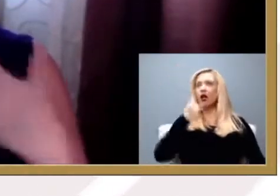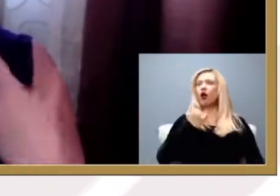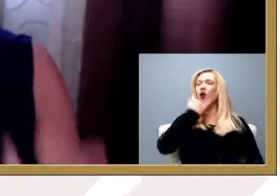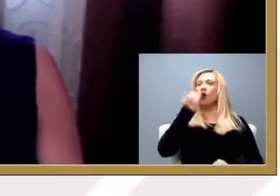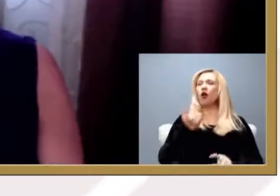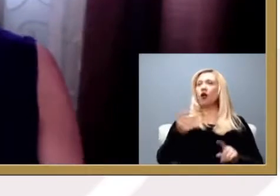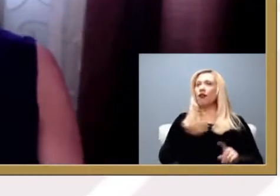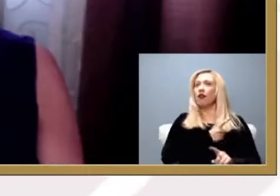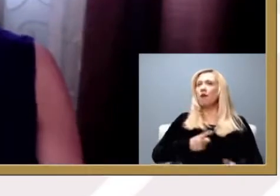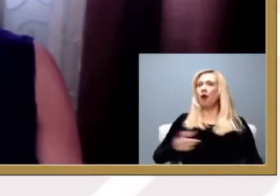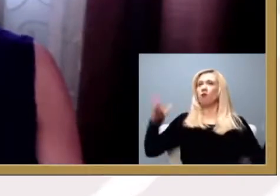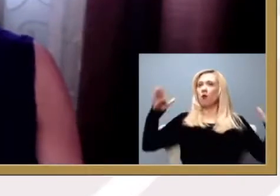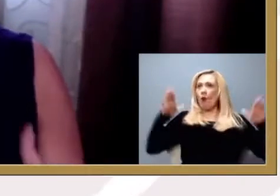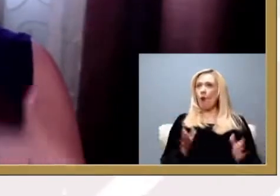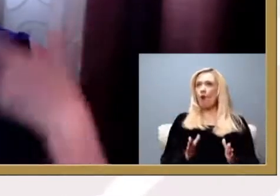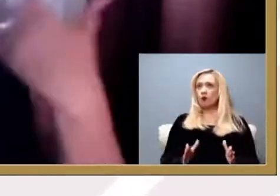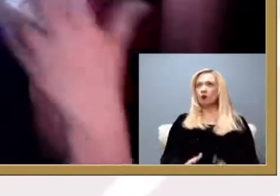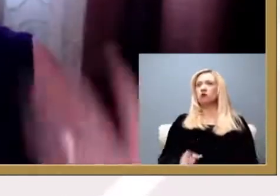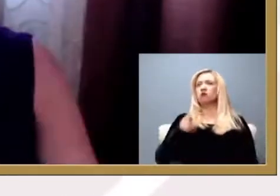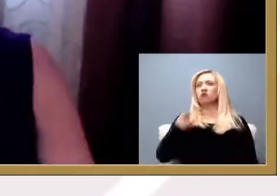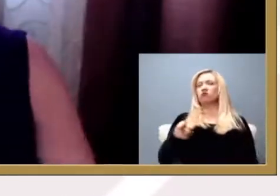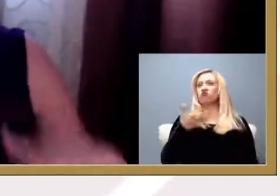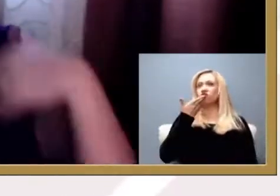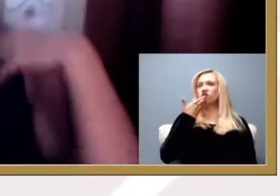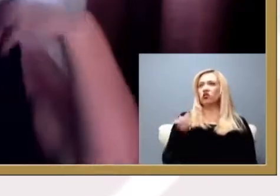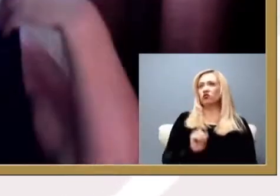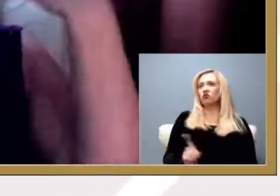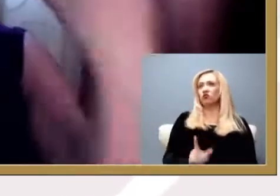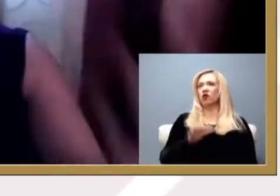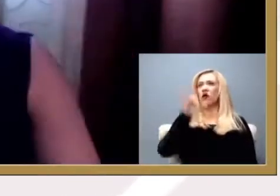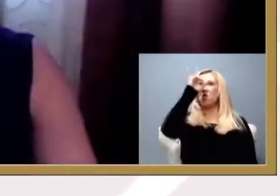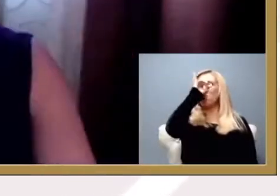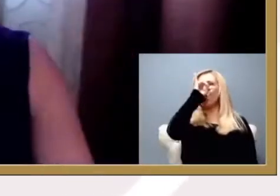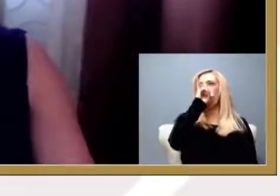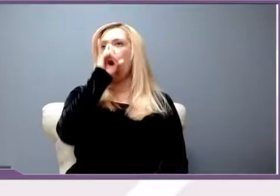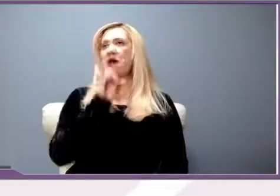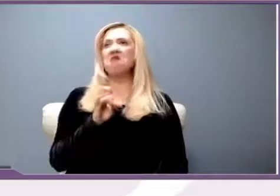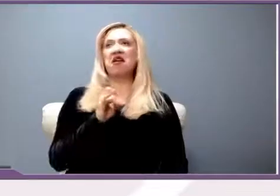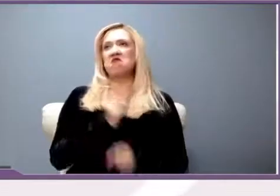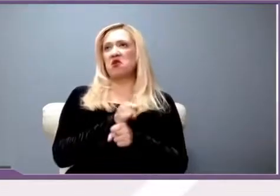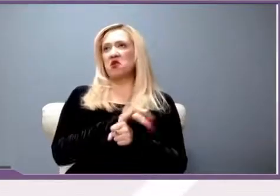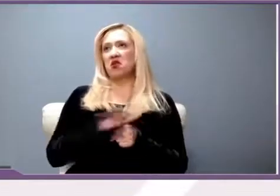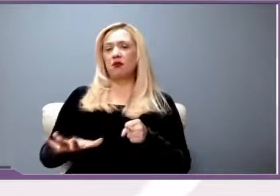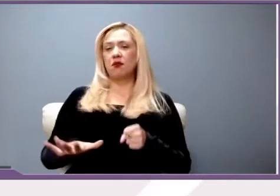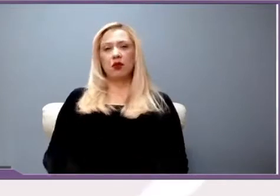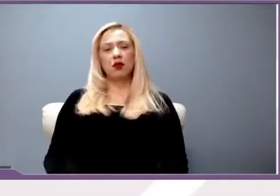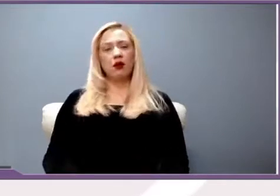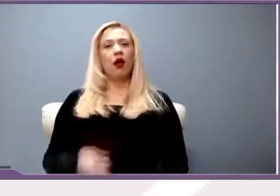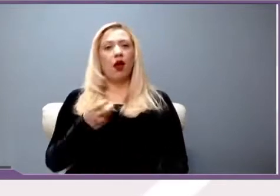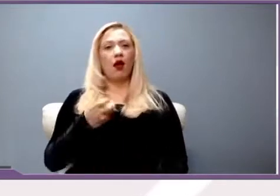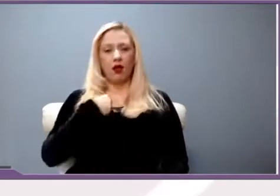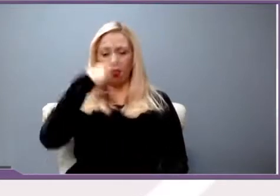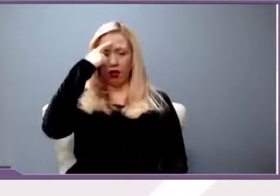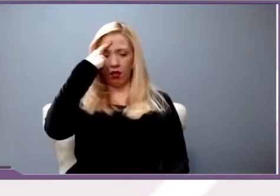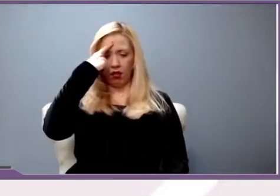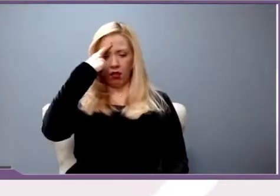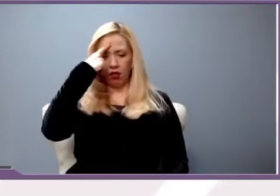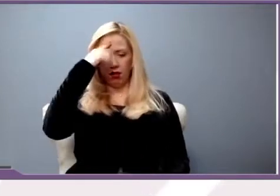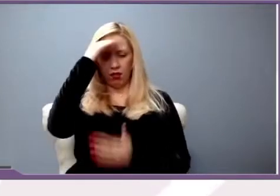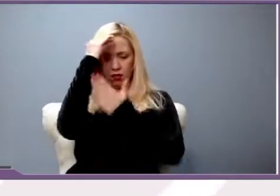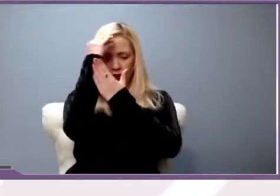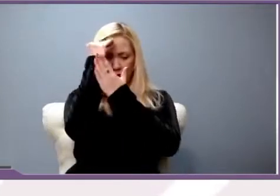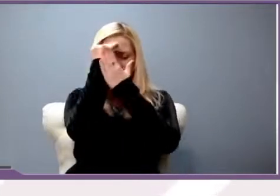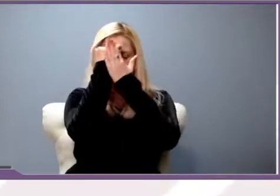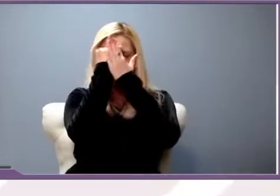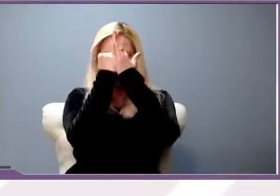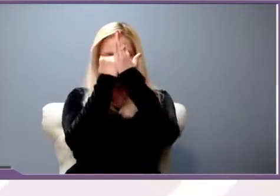nunca vas a ser lo suficientemente buena, ni guapa, ni delgada, nos está acabando y nos está dejando